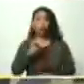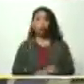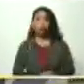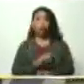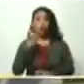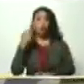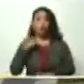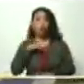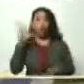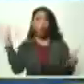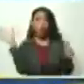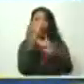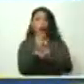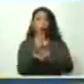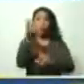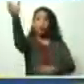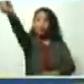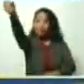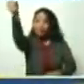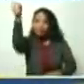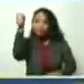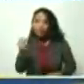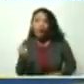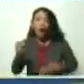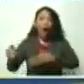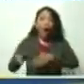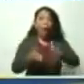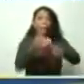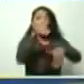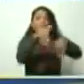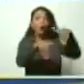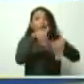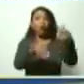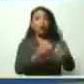logramos atraerlos al camino electoral